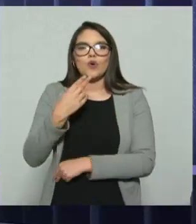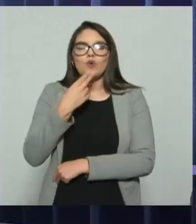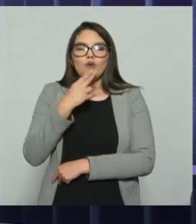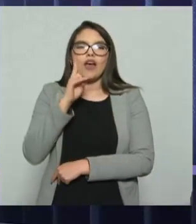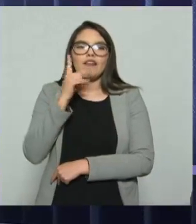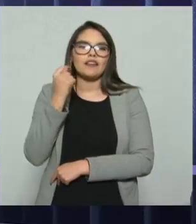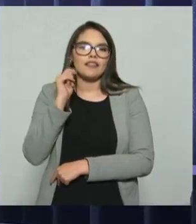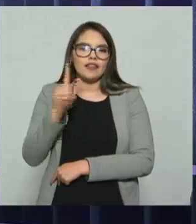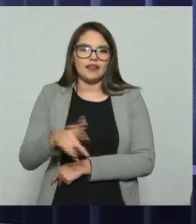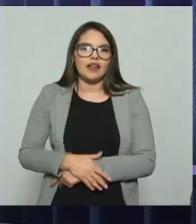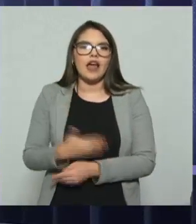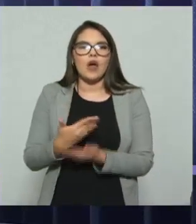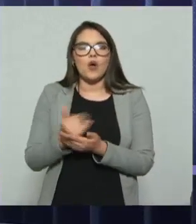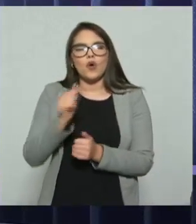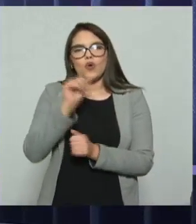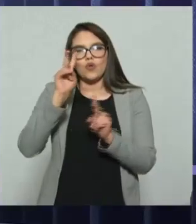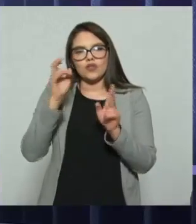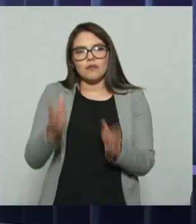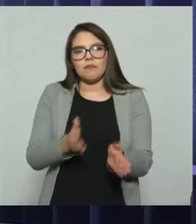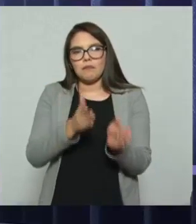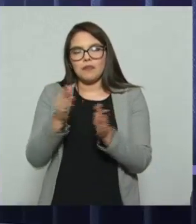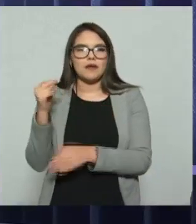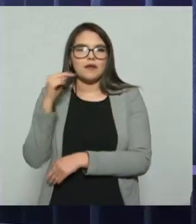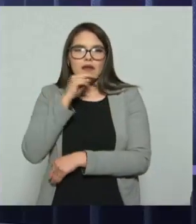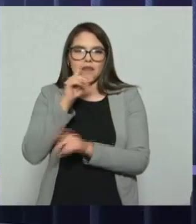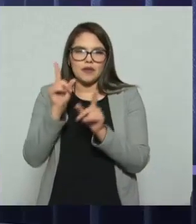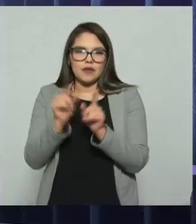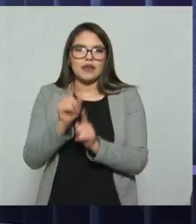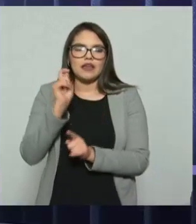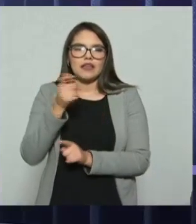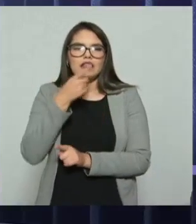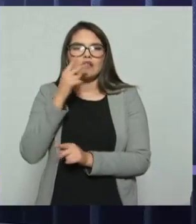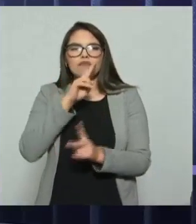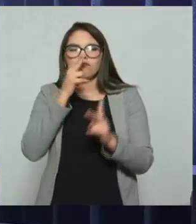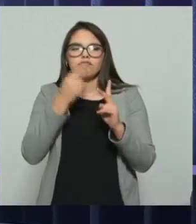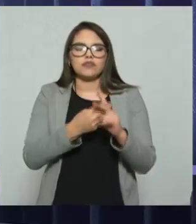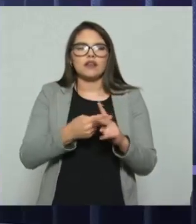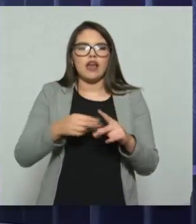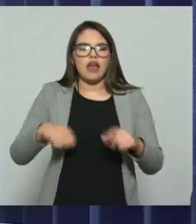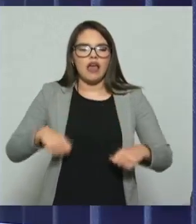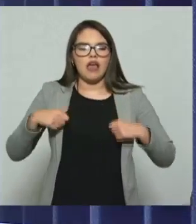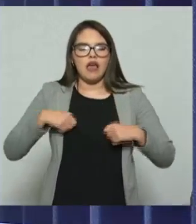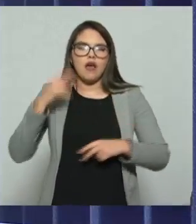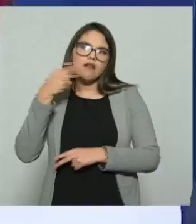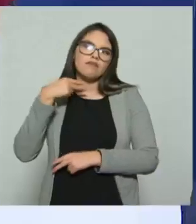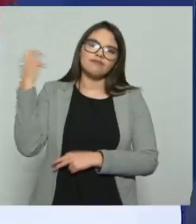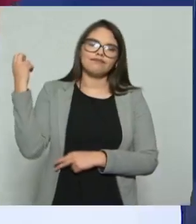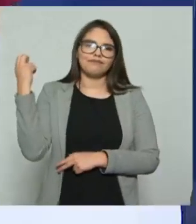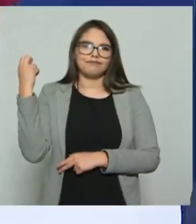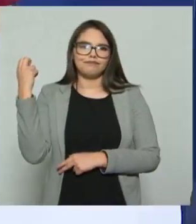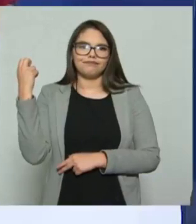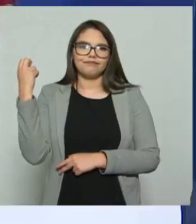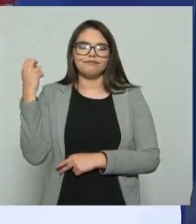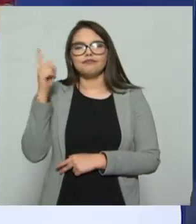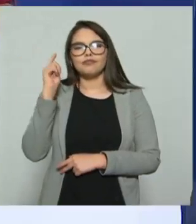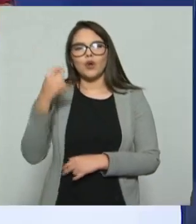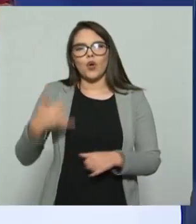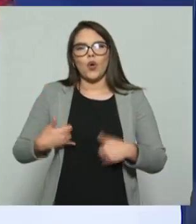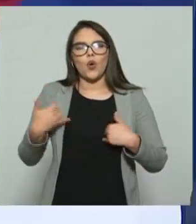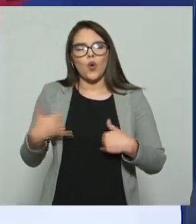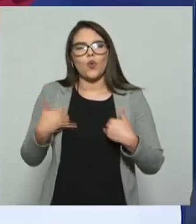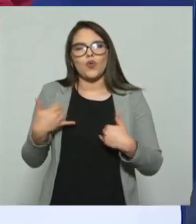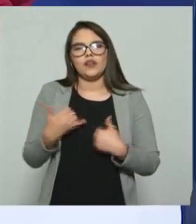hablemos rápidamente de otro tema, tenemos 3 minutos, pero sí nos da el tiempo. Rápido, suicidio en adolescentes y jóvenes. Hablando de la situación, de lo que nos